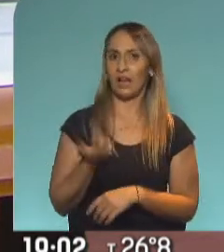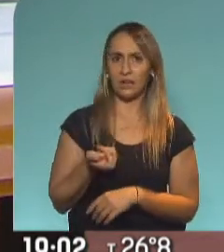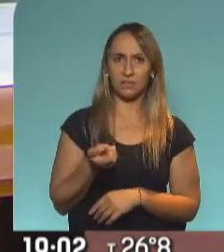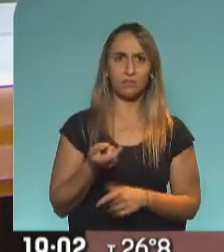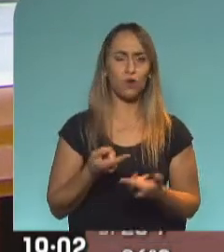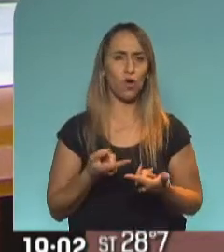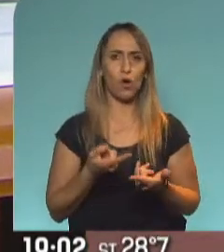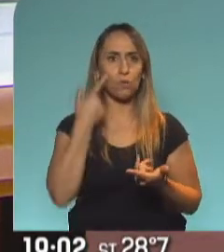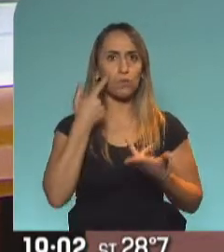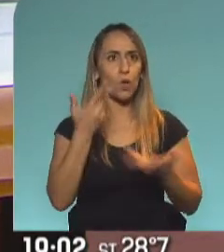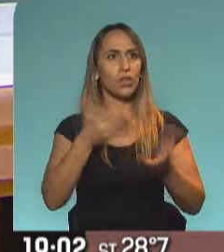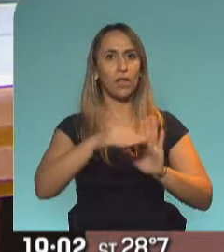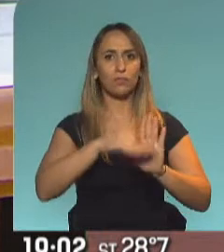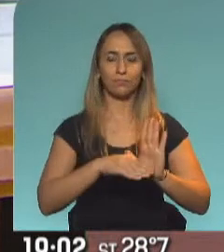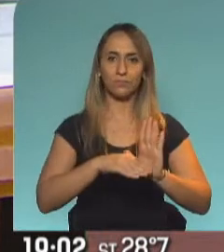una